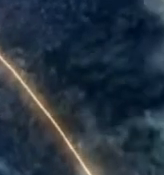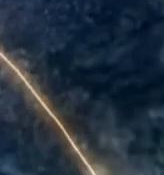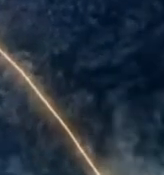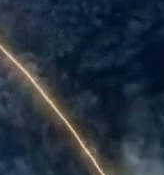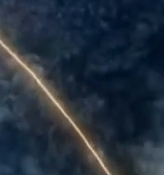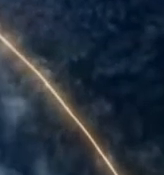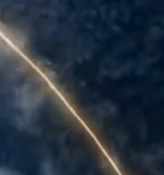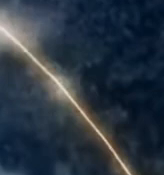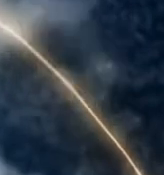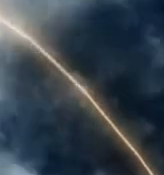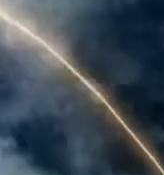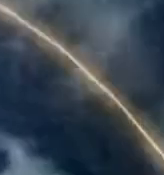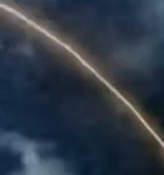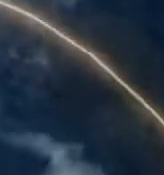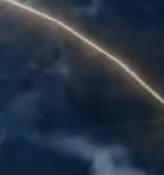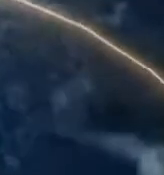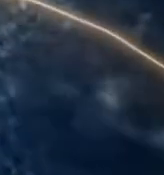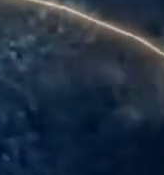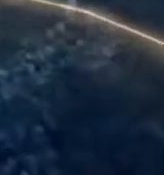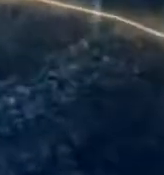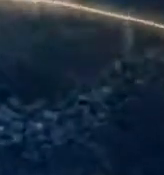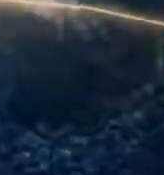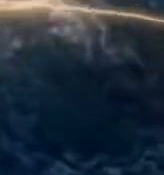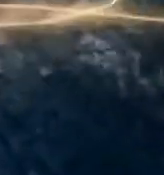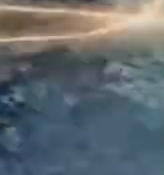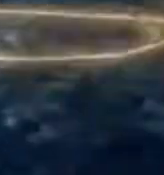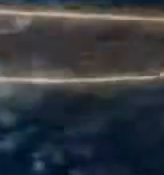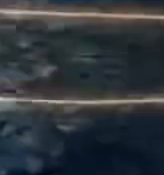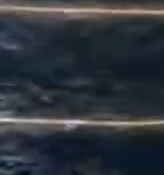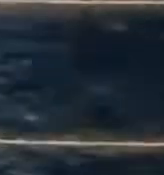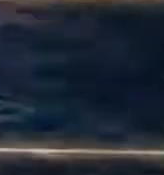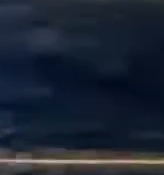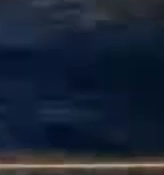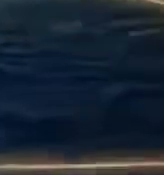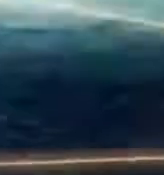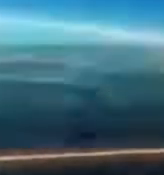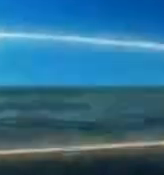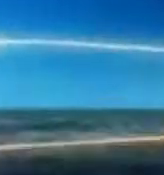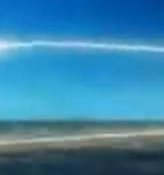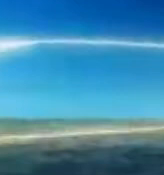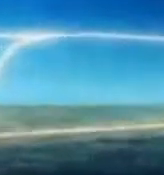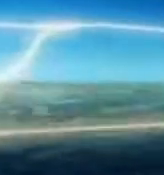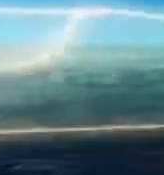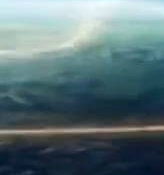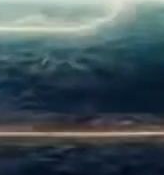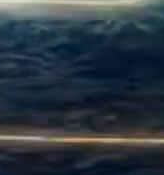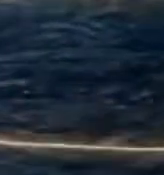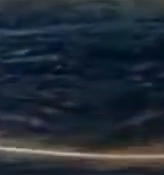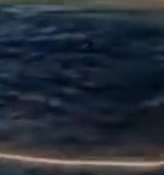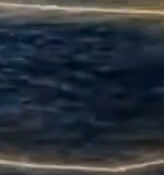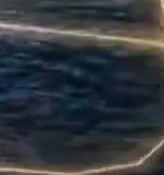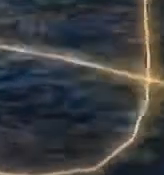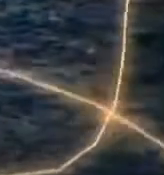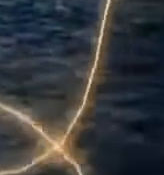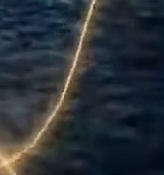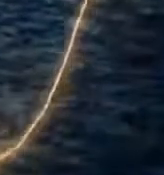perspectiva, descubriremos que el espacio aéreo es mucho más amplio y ofrece una gran cantidad de posibilidades debido a las